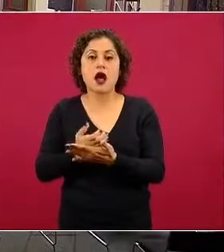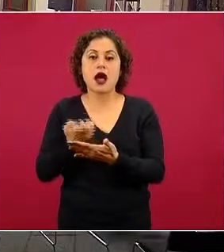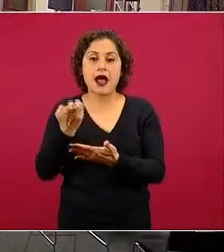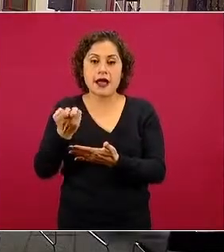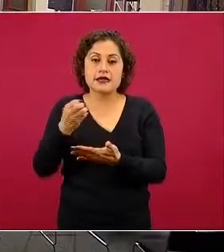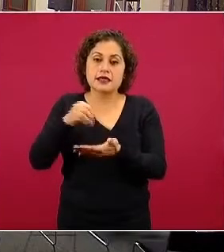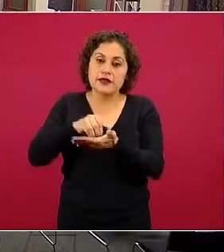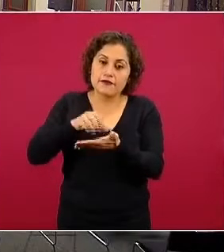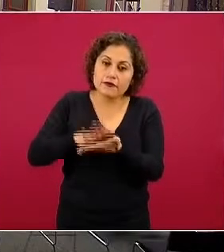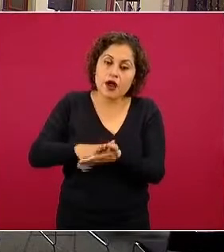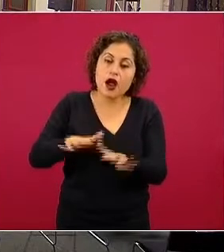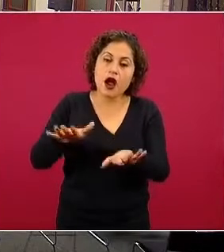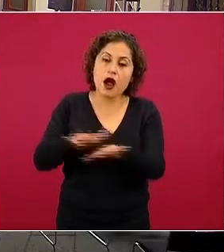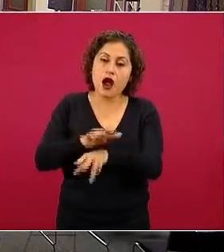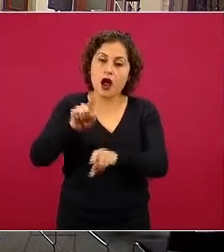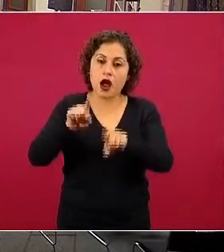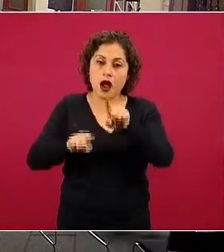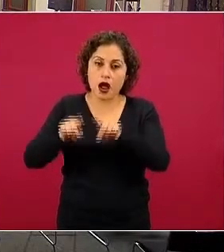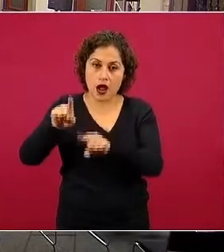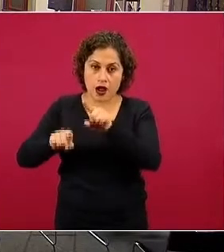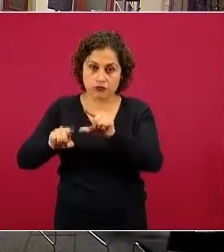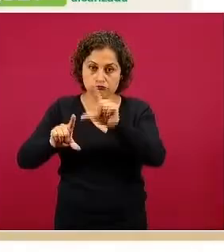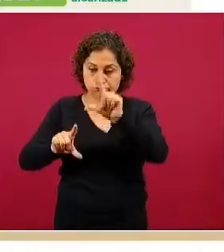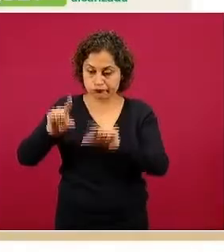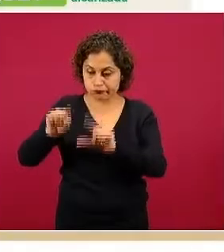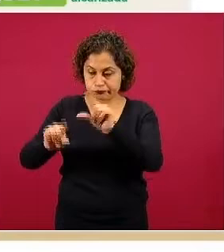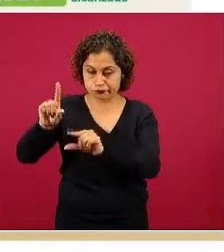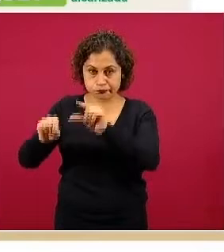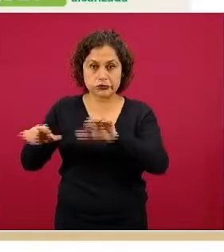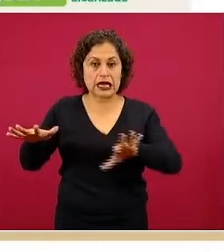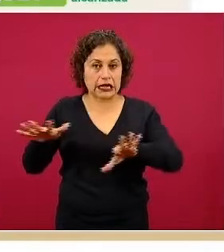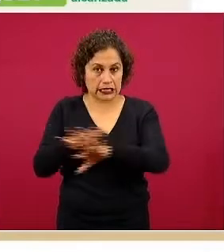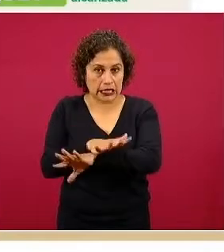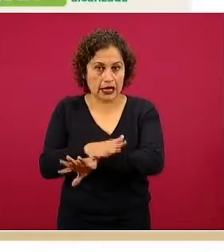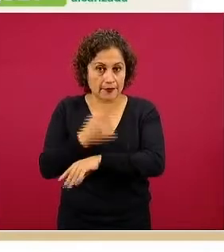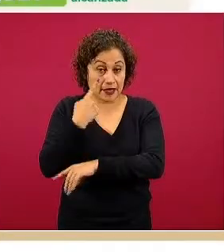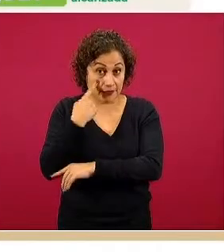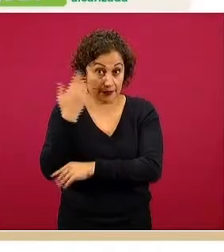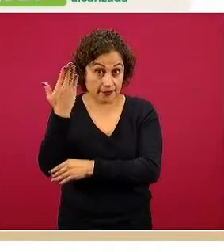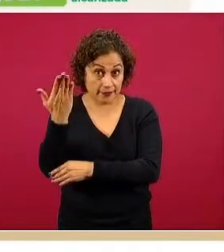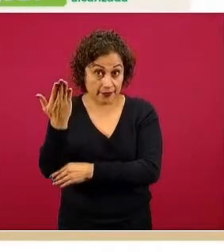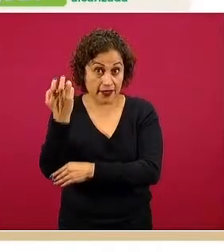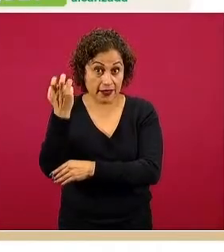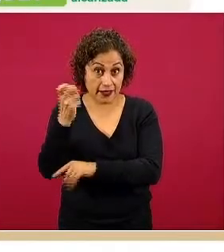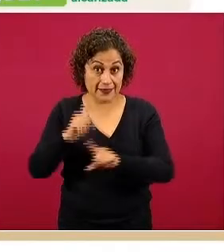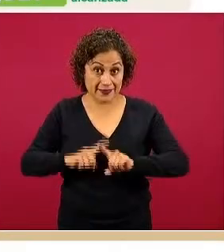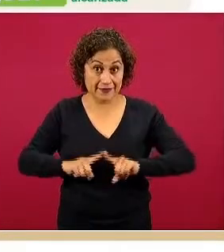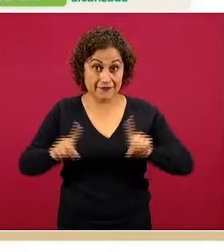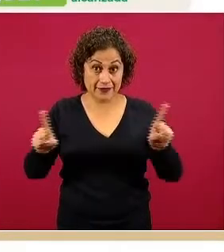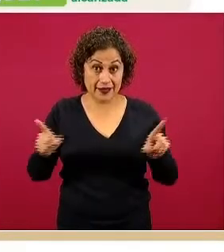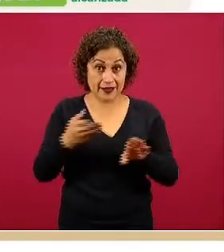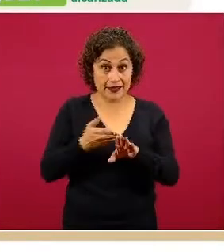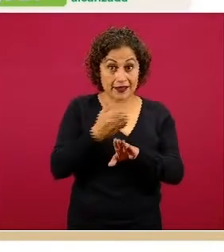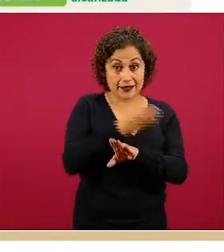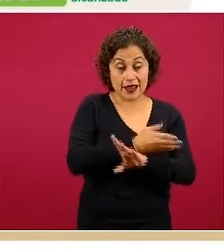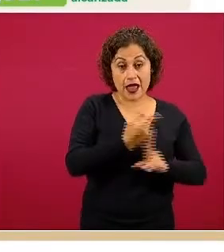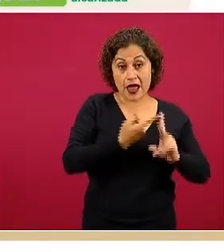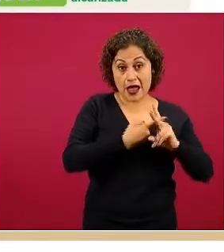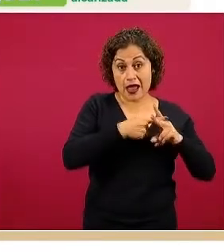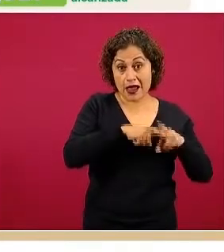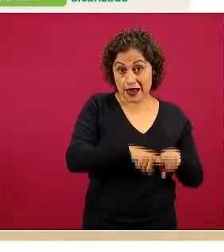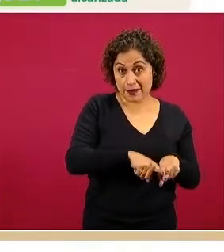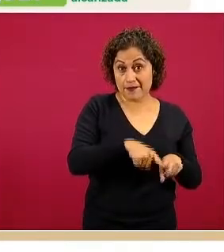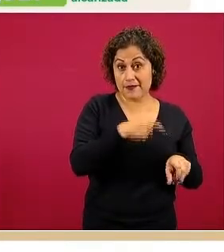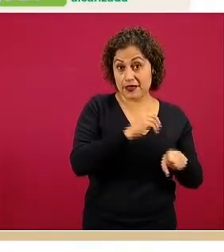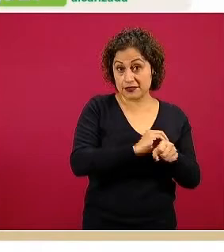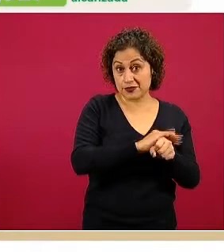construyendo esta gráfica. Entonces observen cómo la velocidad es muy diferente cuando inició la epidemia y el registro en la